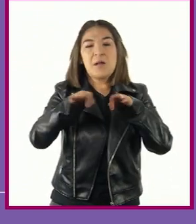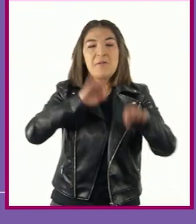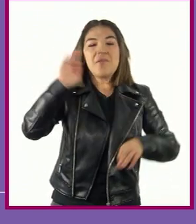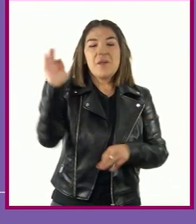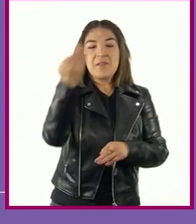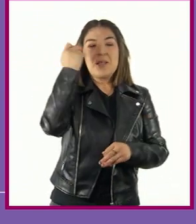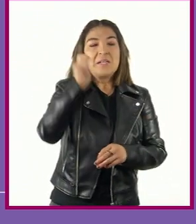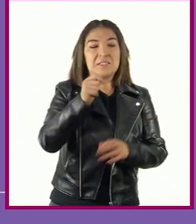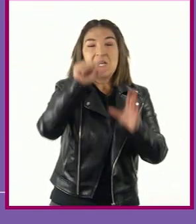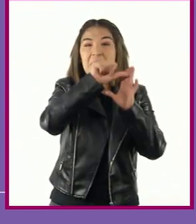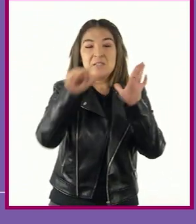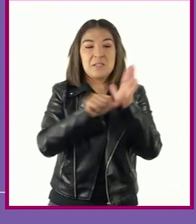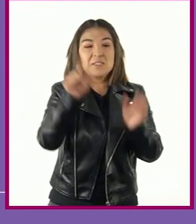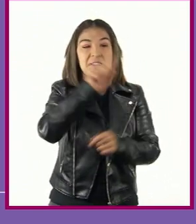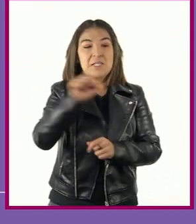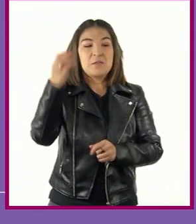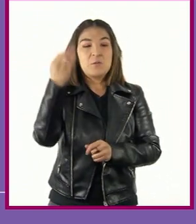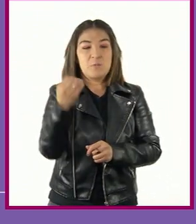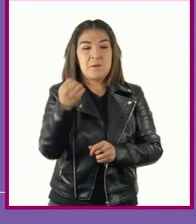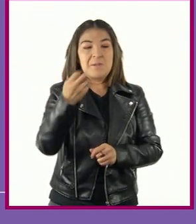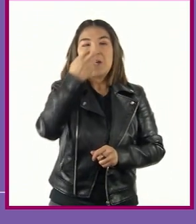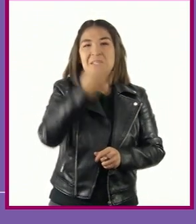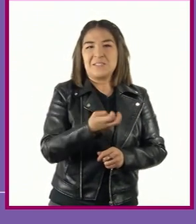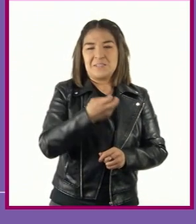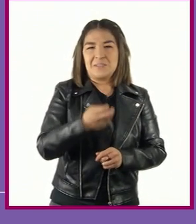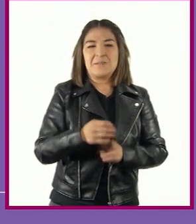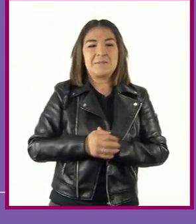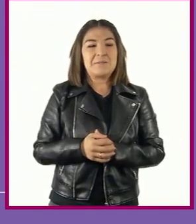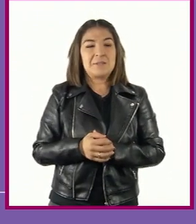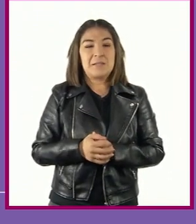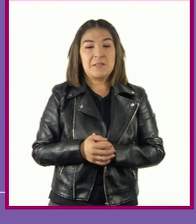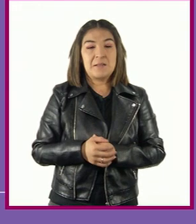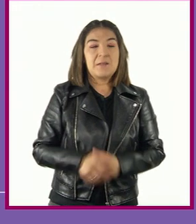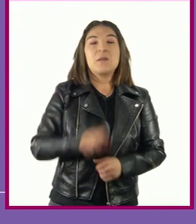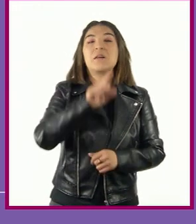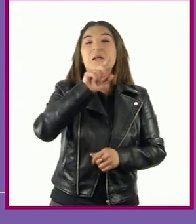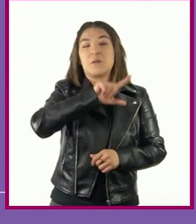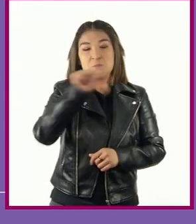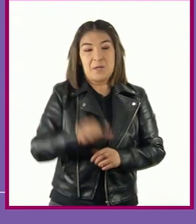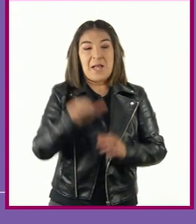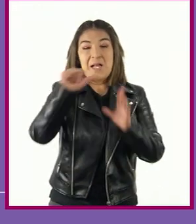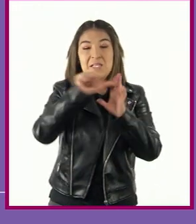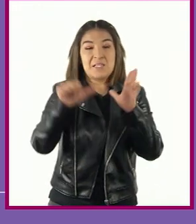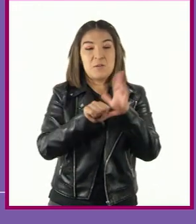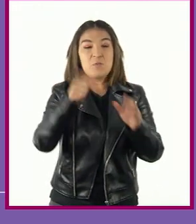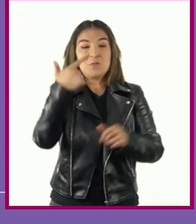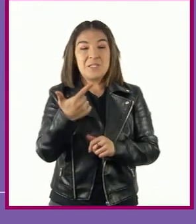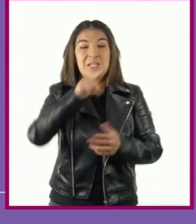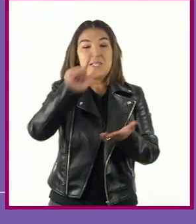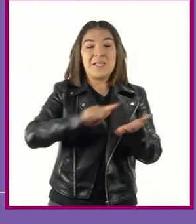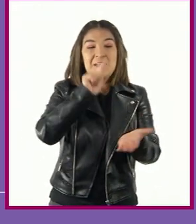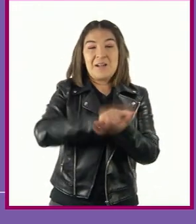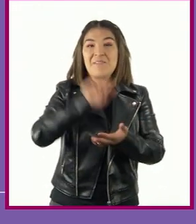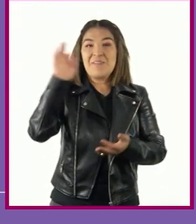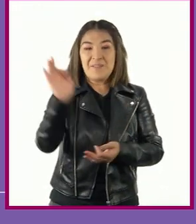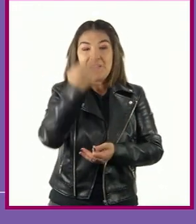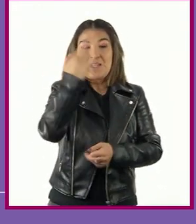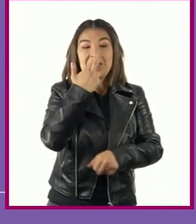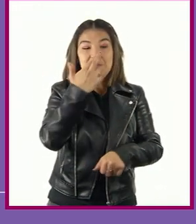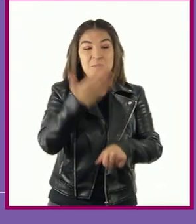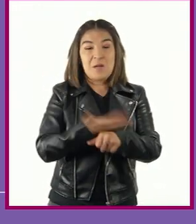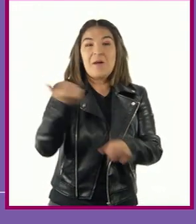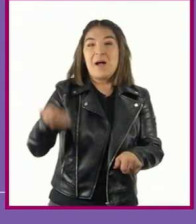artículos 109, fracción 3 de la Constitución, mientras que en el artículo 7 de la Ley Federal de